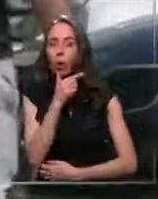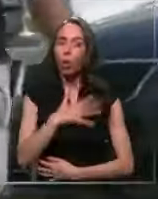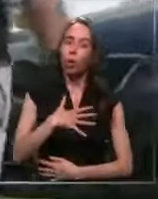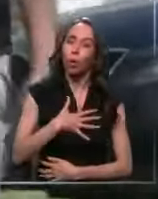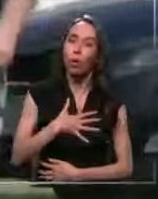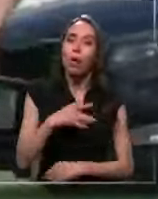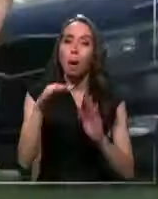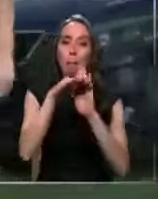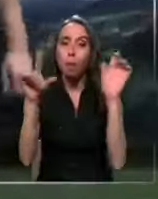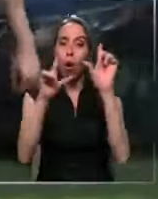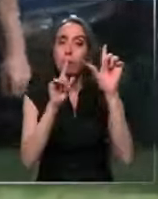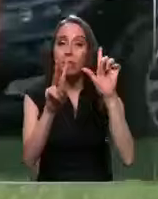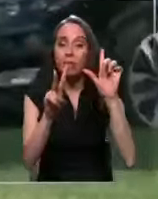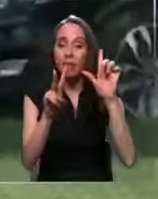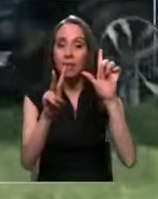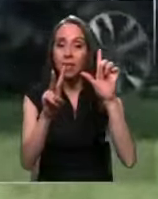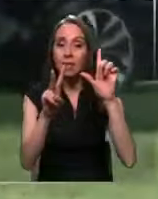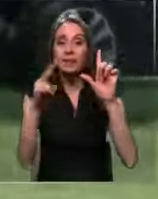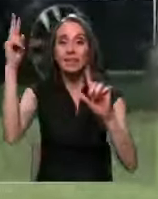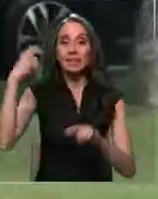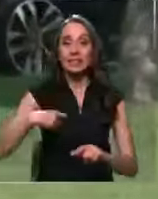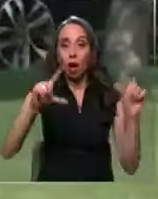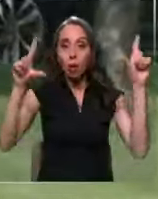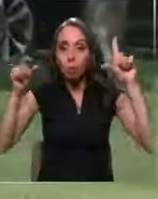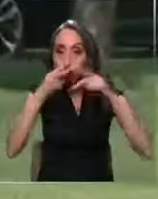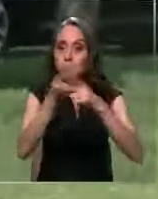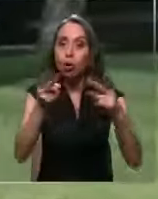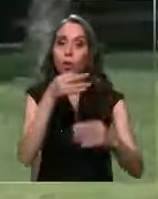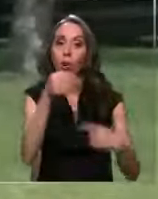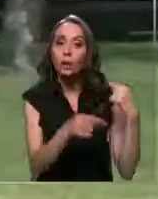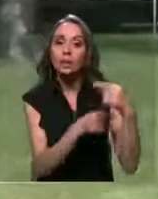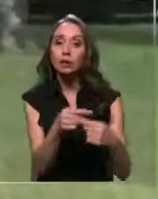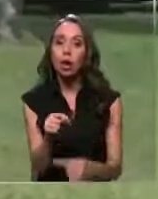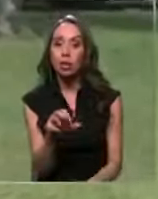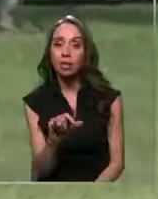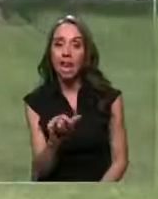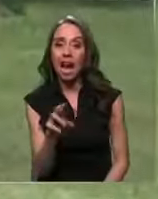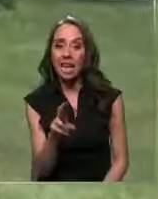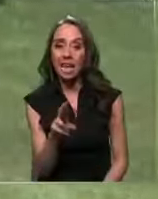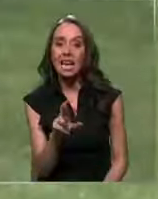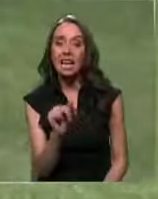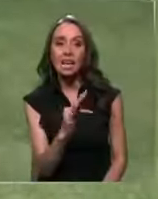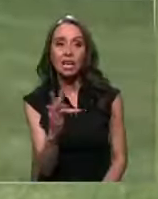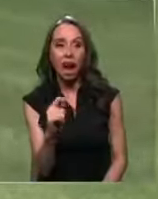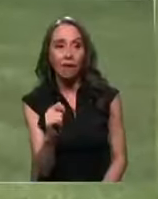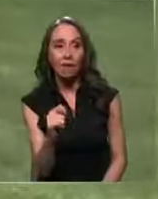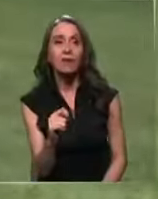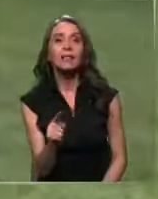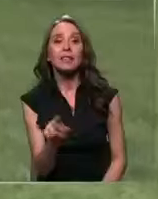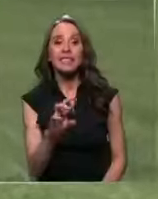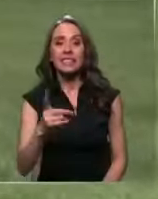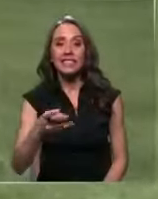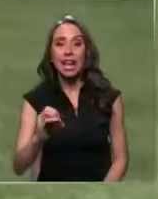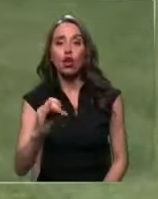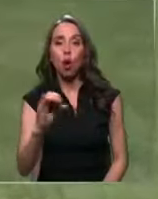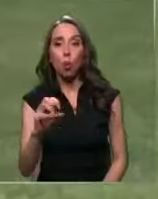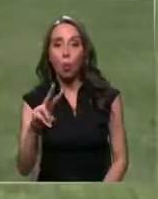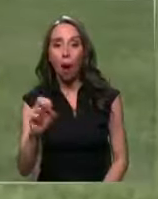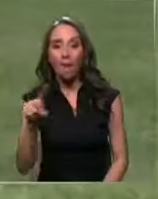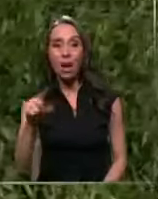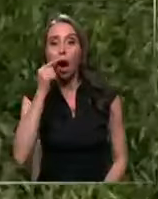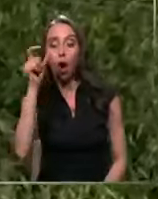En ese programa transmitido por las pantallas de Estados Unidos contaban la historia de Tyler Graff, o mejor dicho, Sergio Cuevas, un hombre